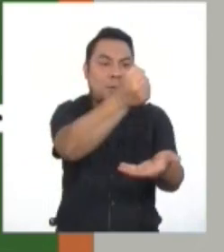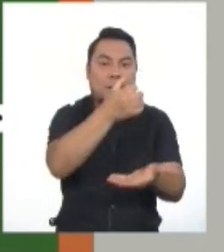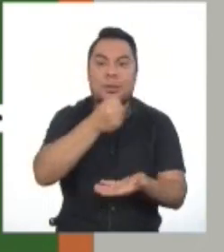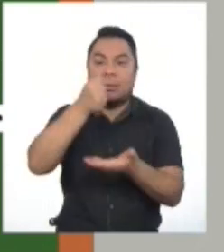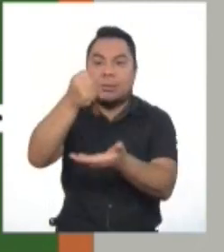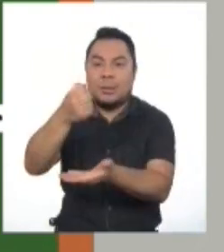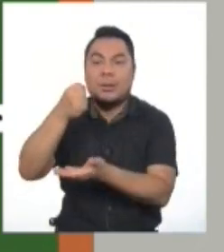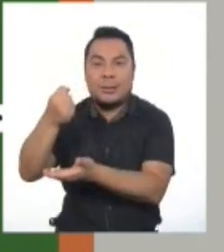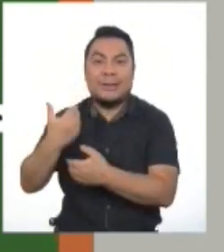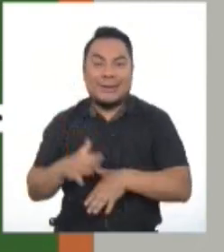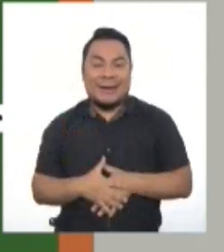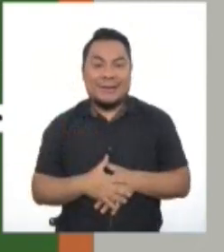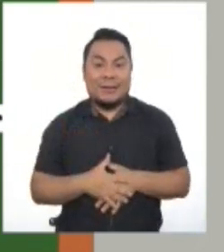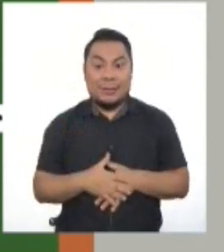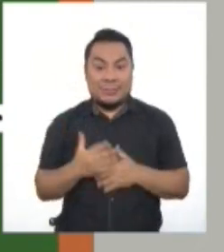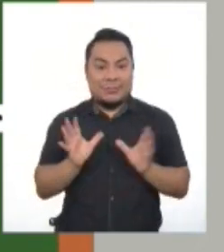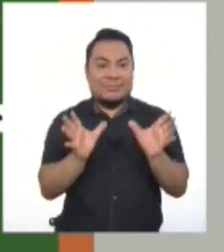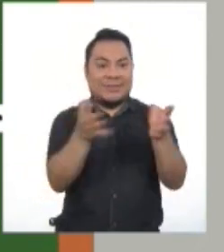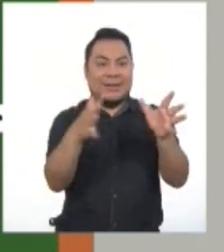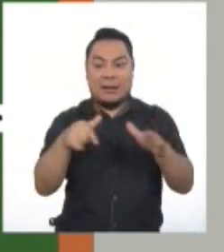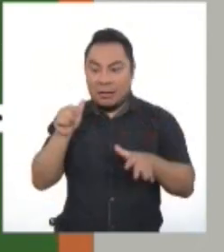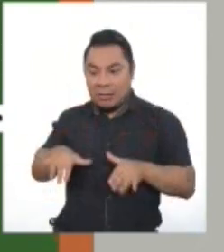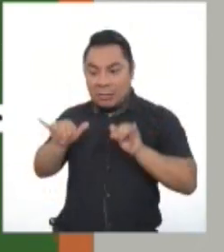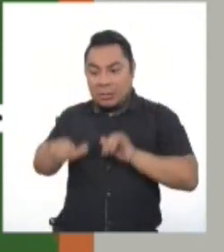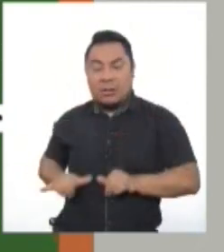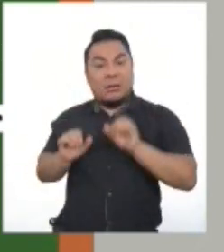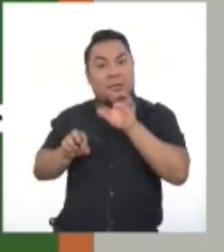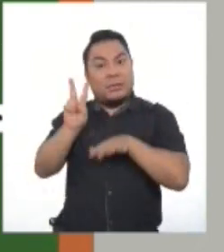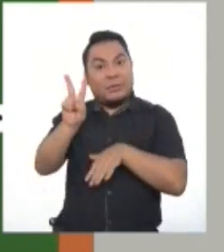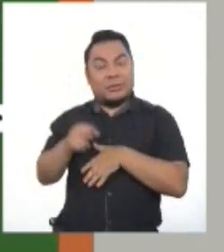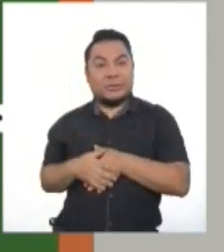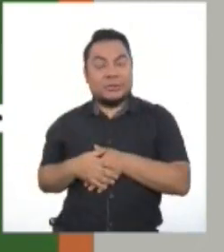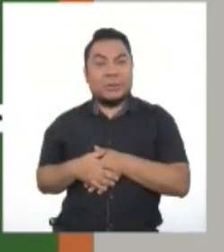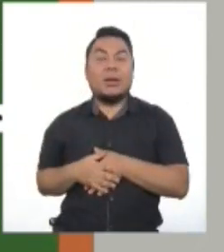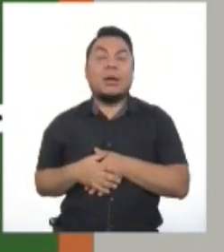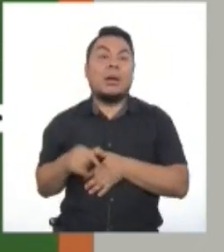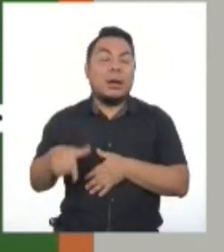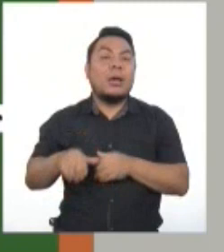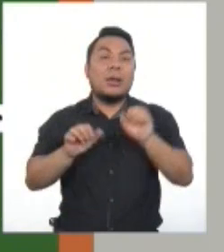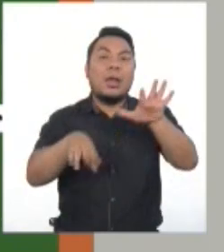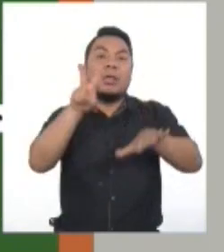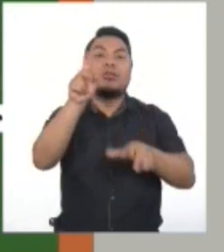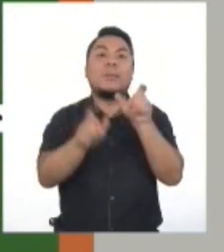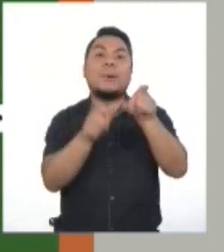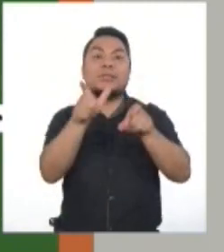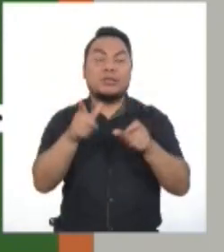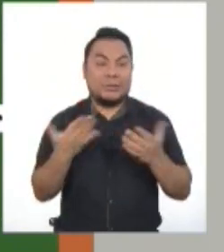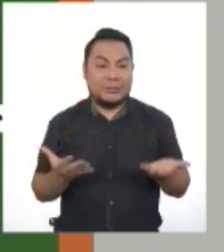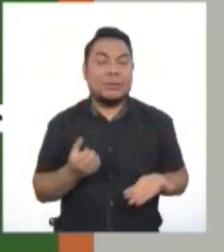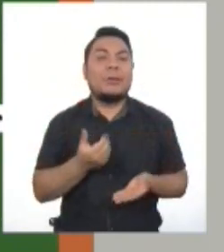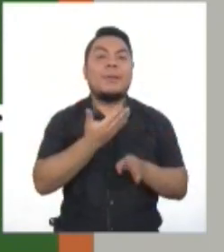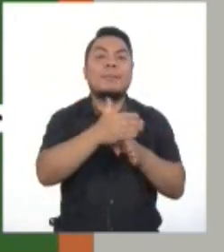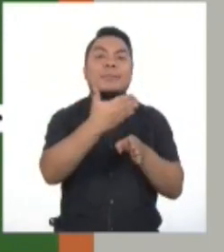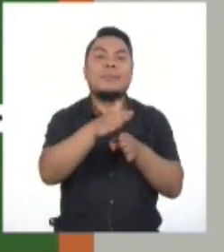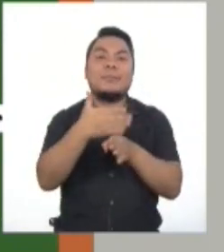¡Perfecto! Nos quedan 12 canastas. Vamos a repartirlas entre las 12 personas que tenemos aquí.